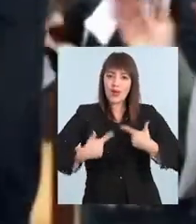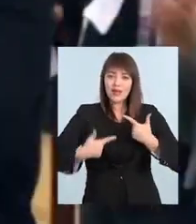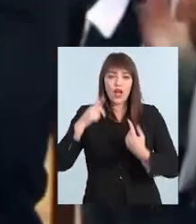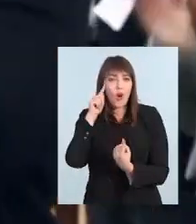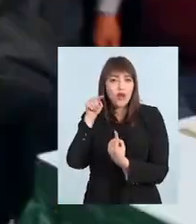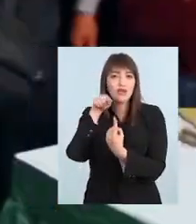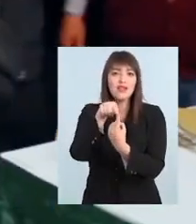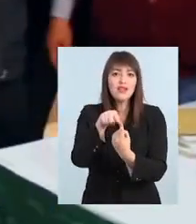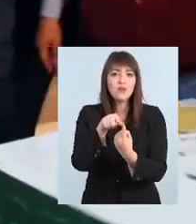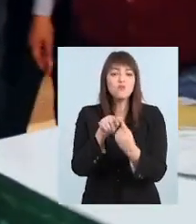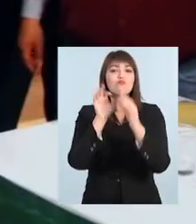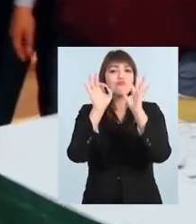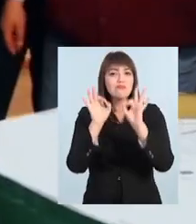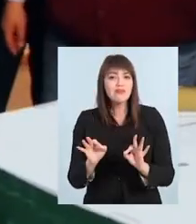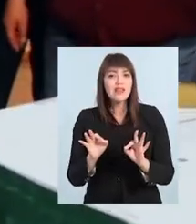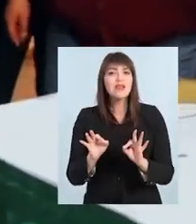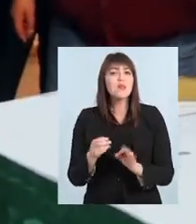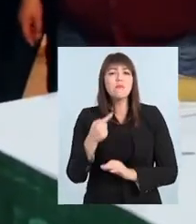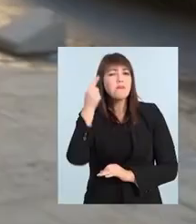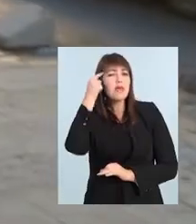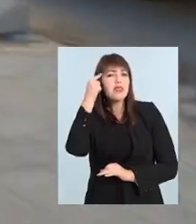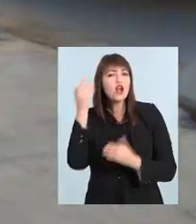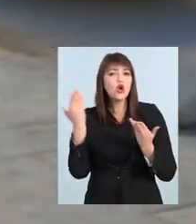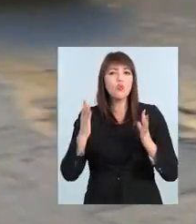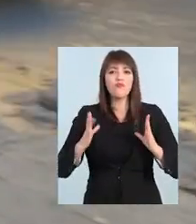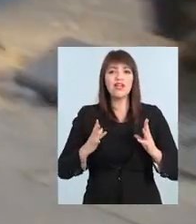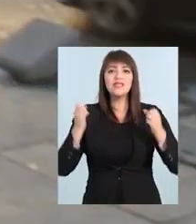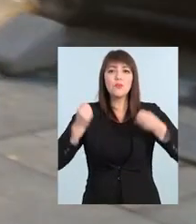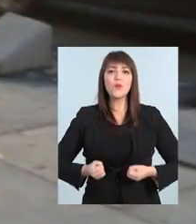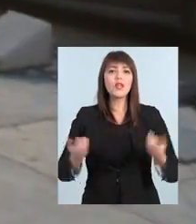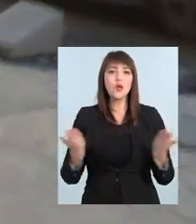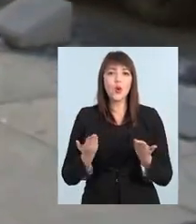trata precisamente de preguntarnos cómo podemos ser felices.